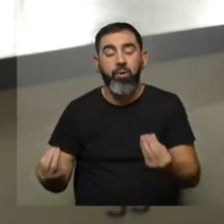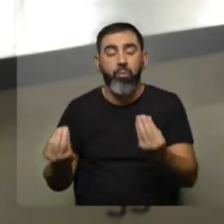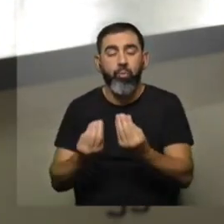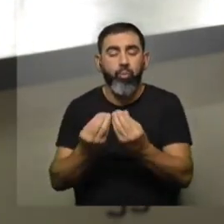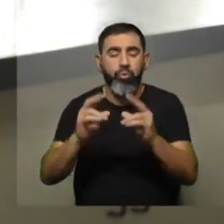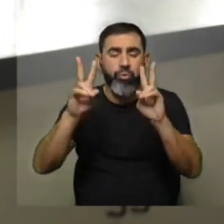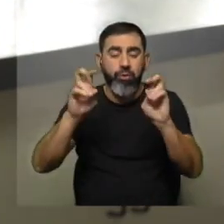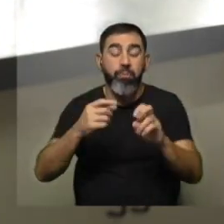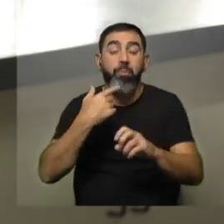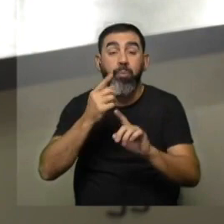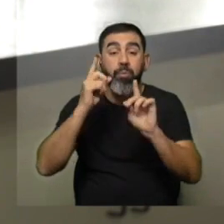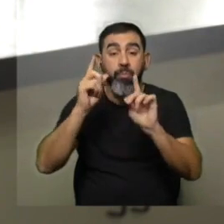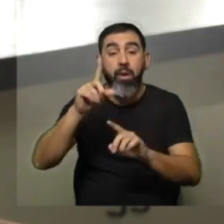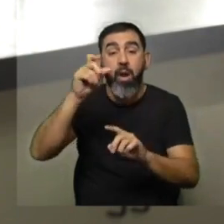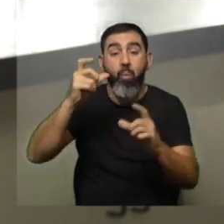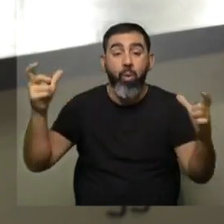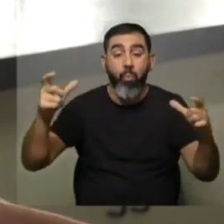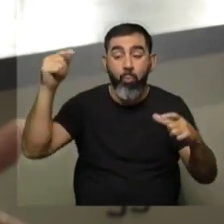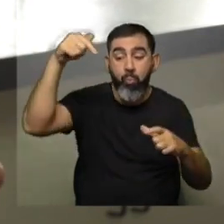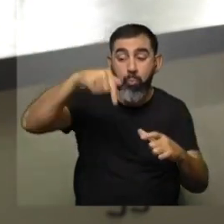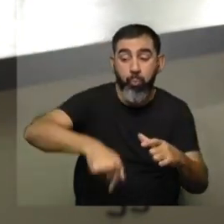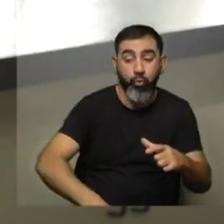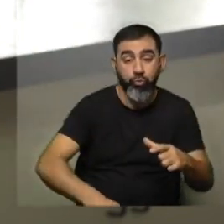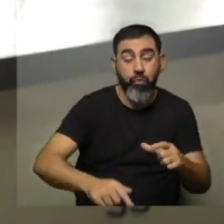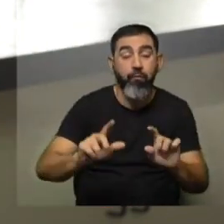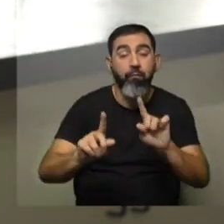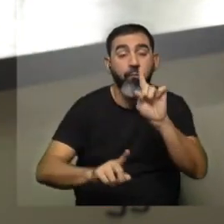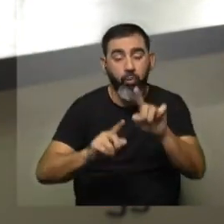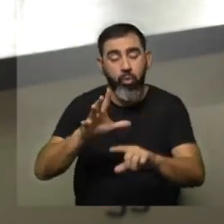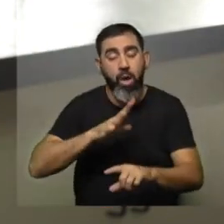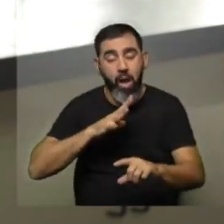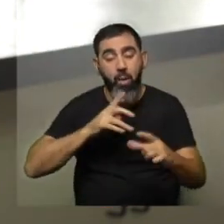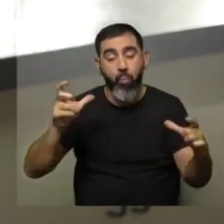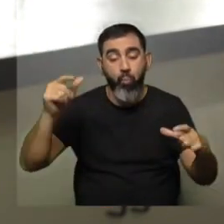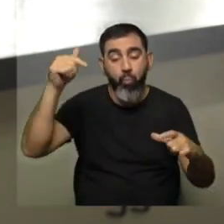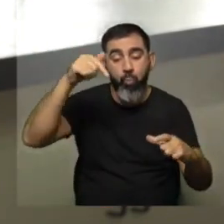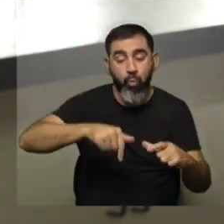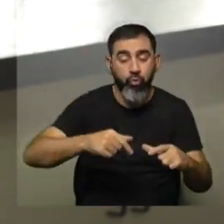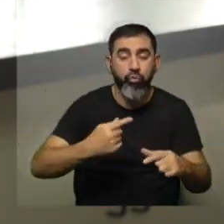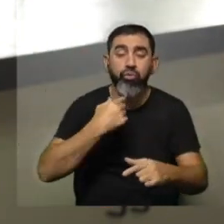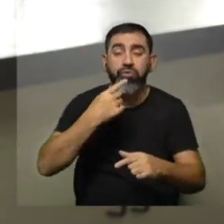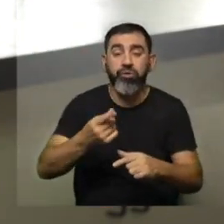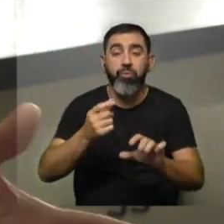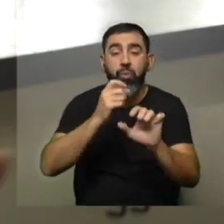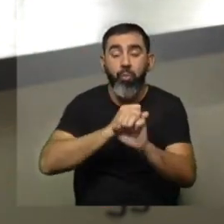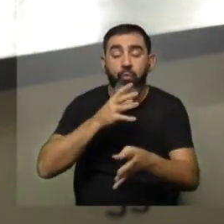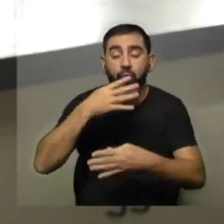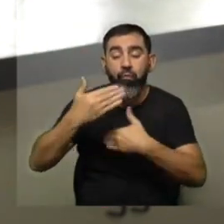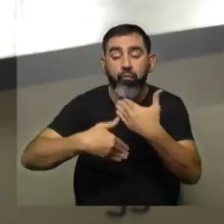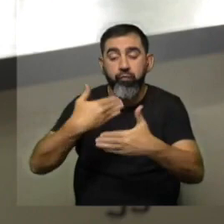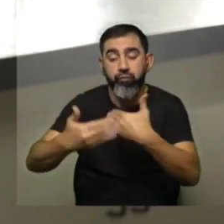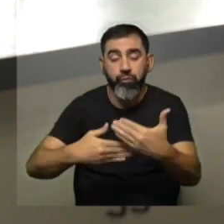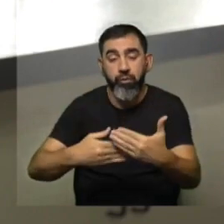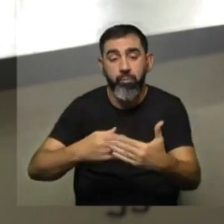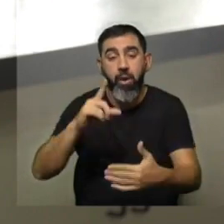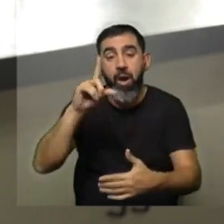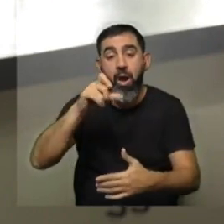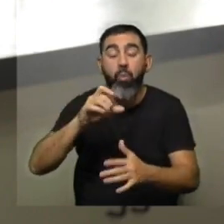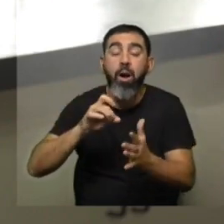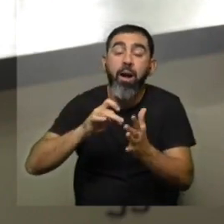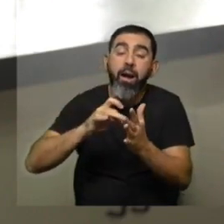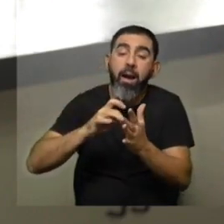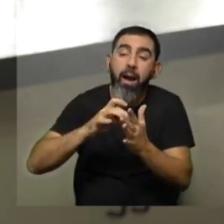cosas, entre ellas incluso hasta agua de pozo, que la facultad tiene un pozo, por ejemplo, que funciona y bueno, se puede poner a funcionar para que tengamos un agua de una